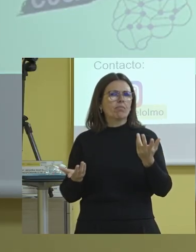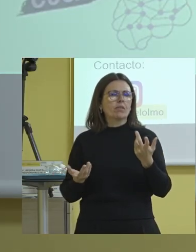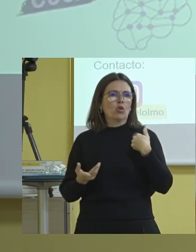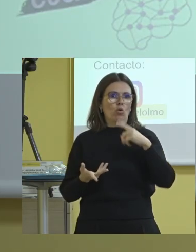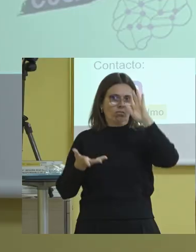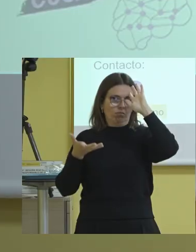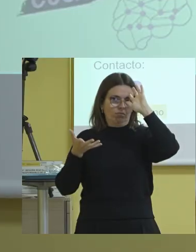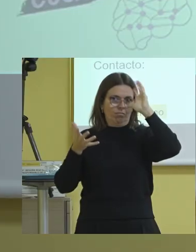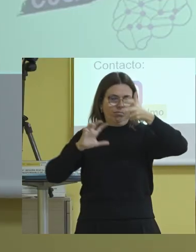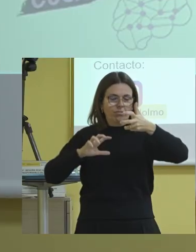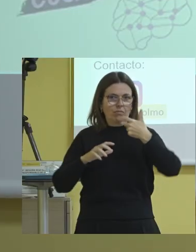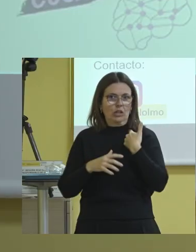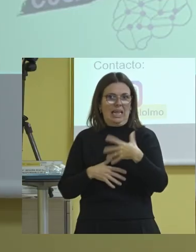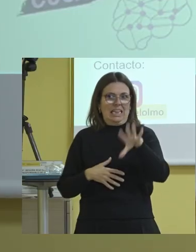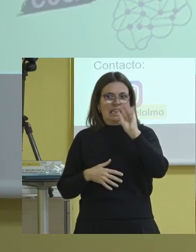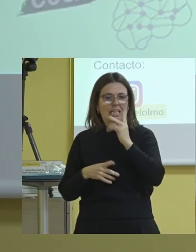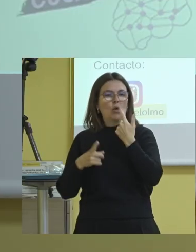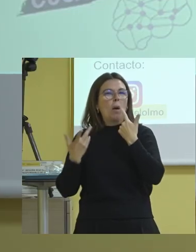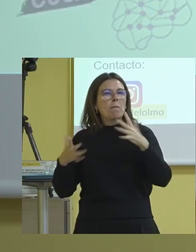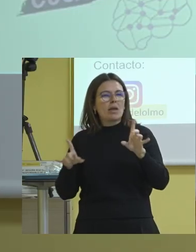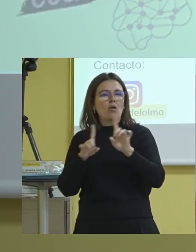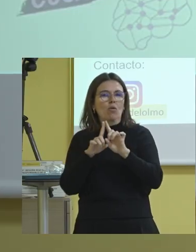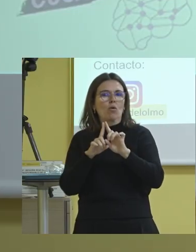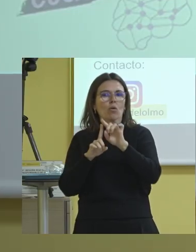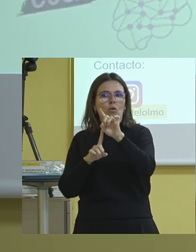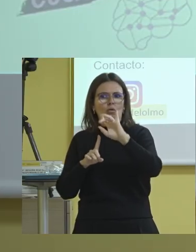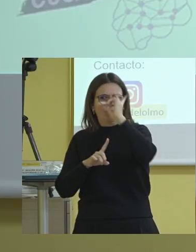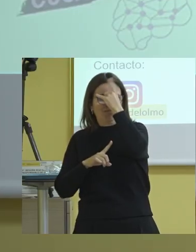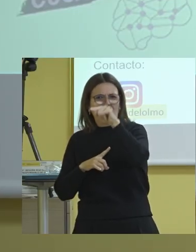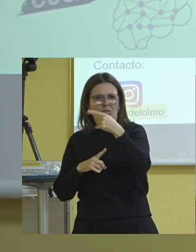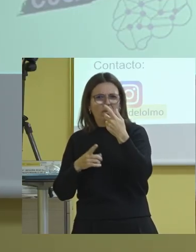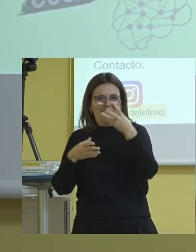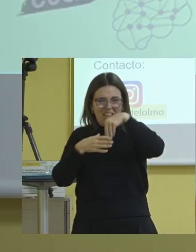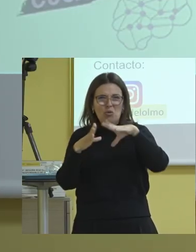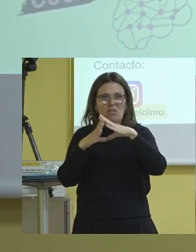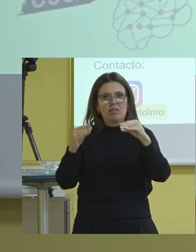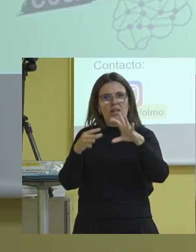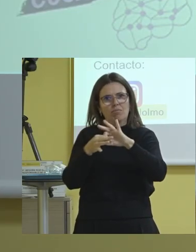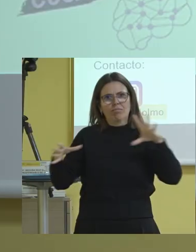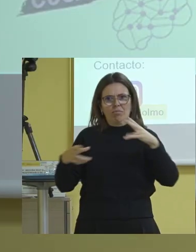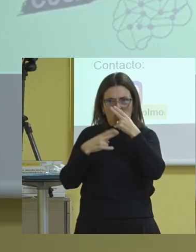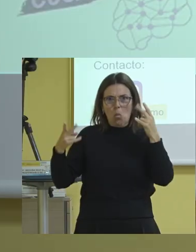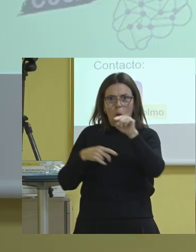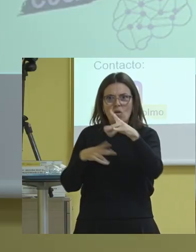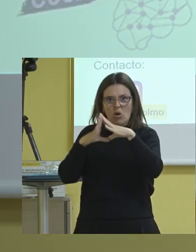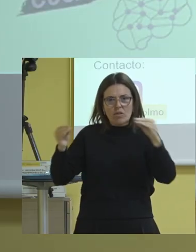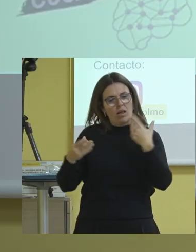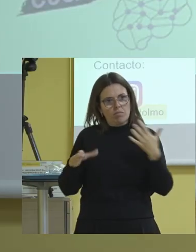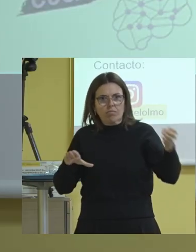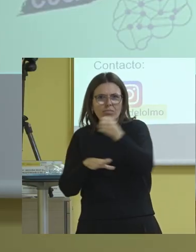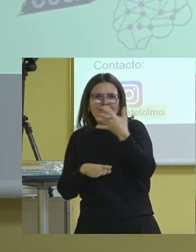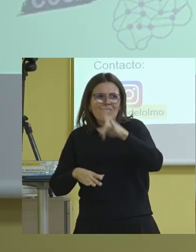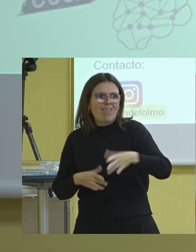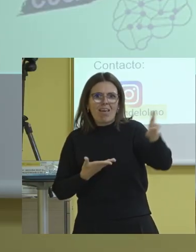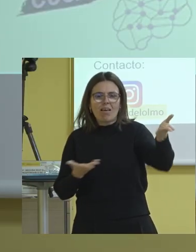lo entiendo, pero la posesión, ¿qué criterios diagnósticos tiene en el DSM? Hostia puta, no me cuentes esto en una universidad, y menos pública. ¿Quién ha traído a este tío? El problema que tenemos